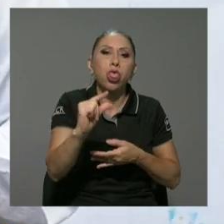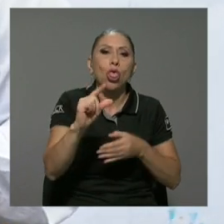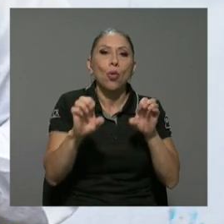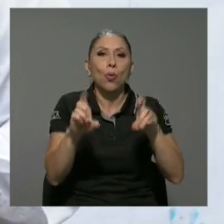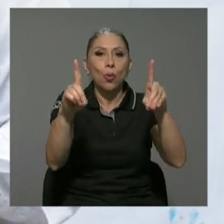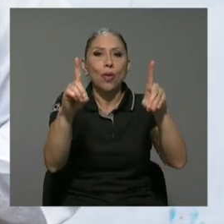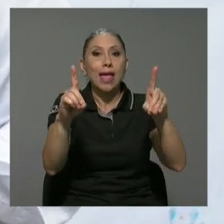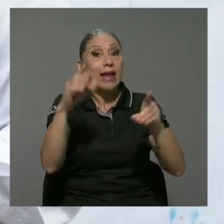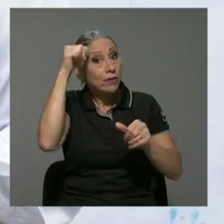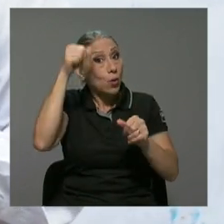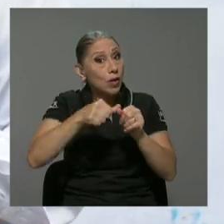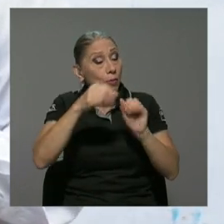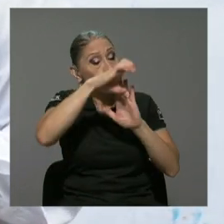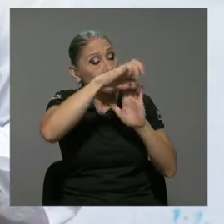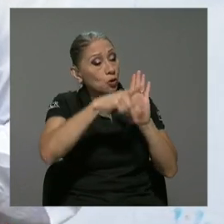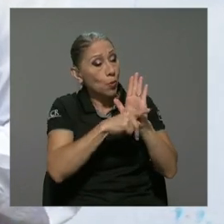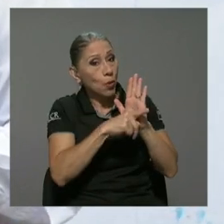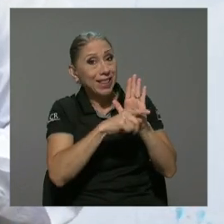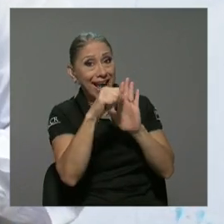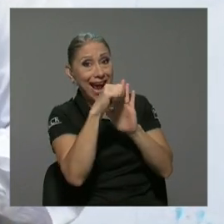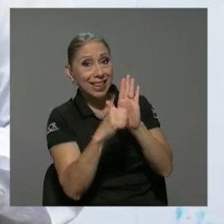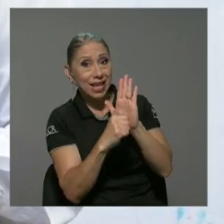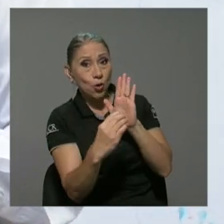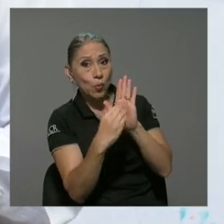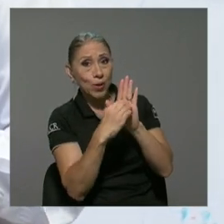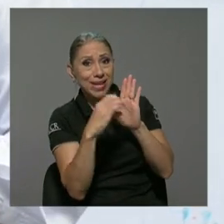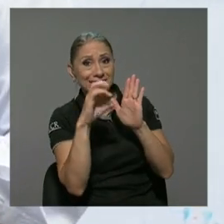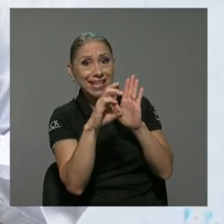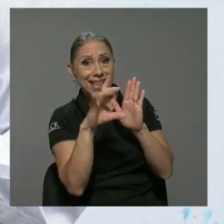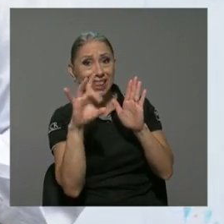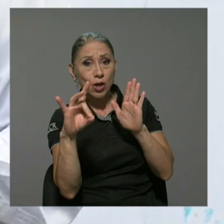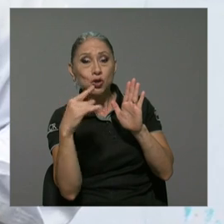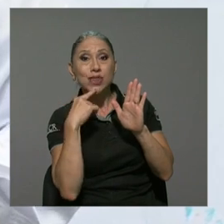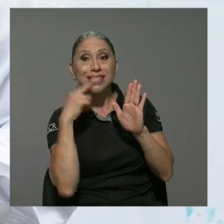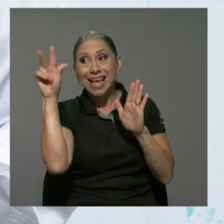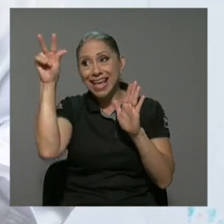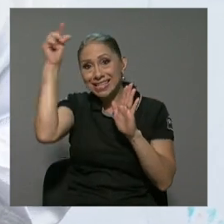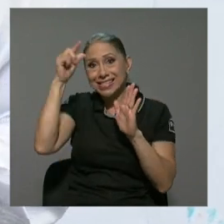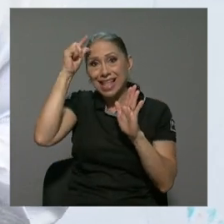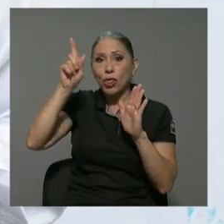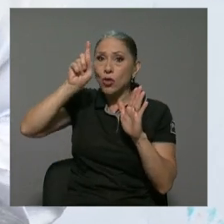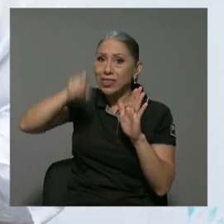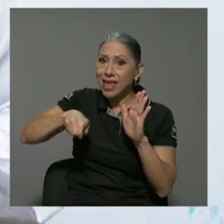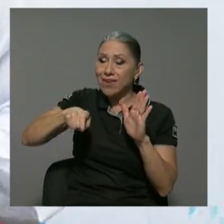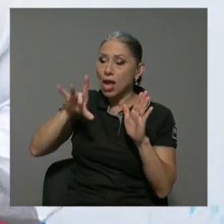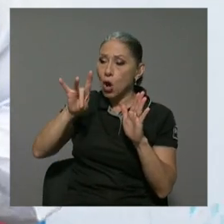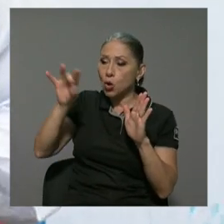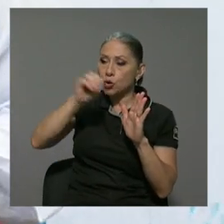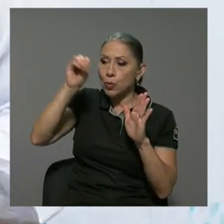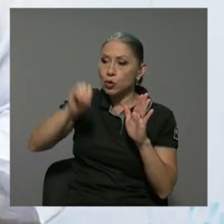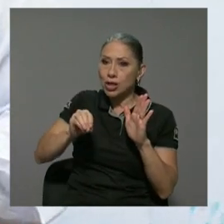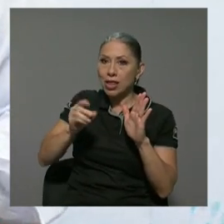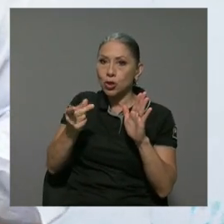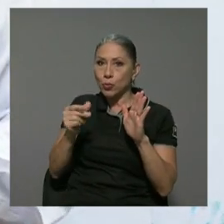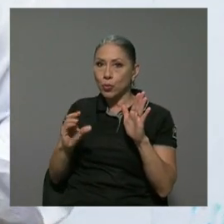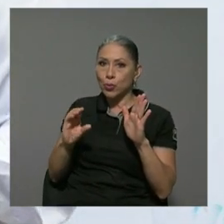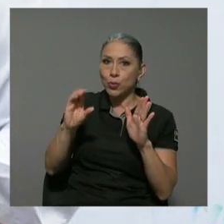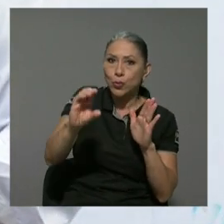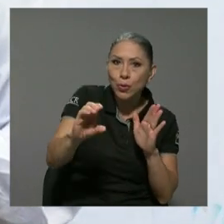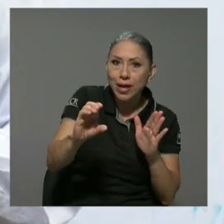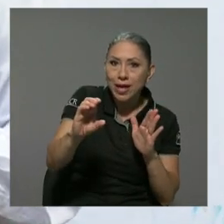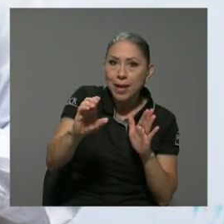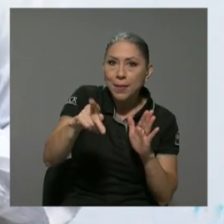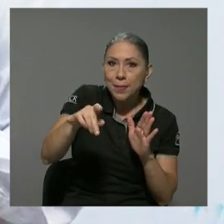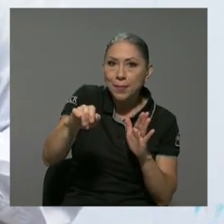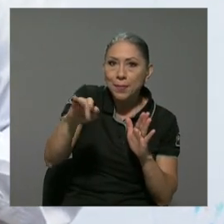Constitución Política de la República establece que el Estado debe invertir el 8% del PIB en educación. En este momento ese porcentaje